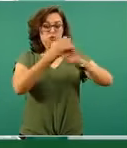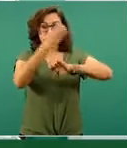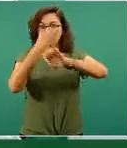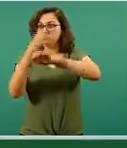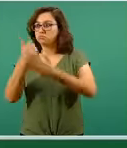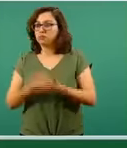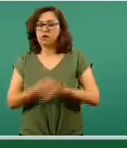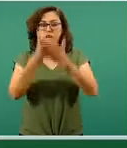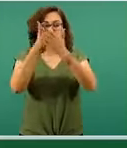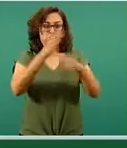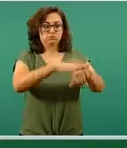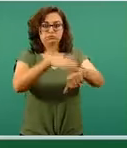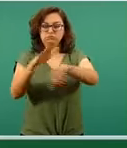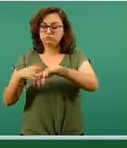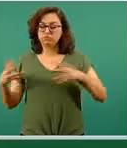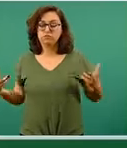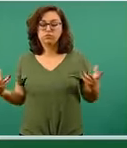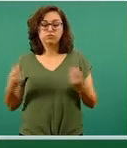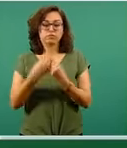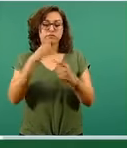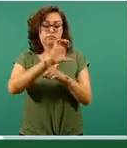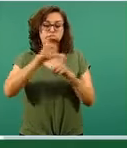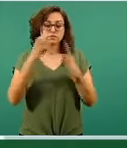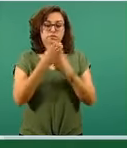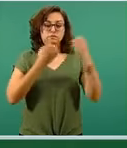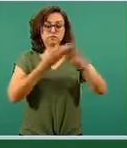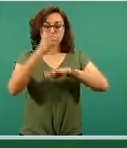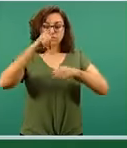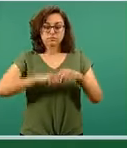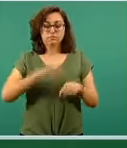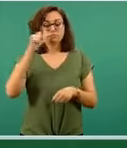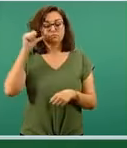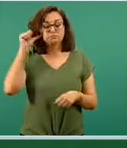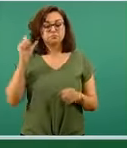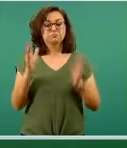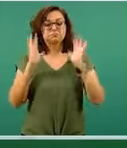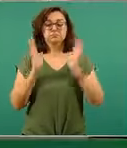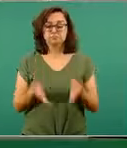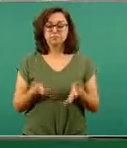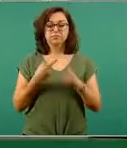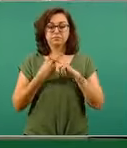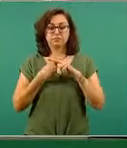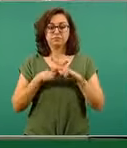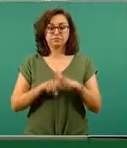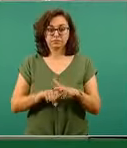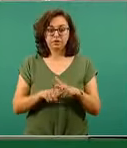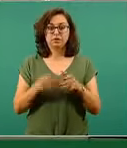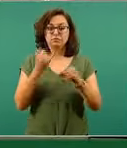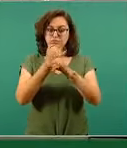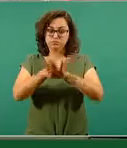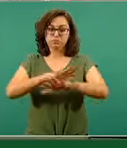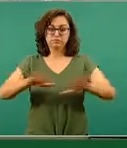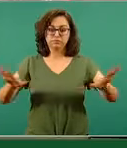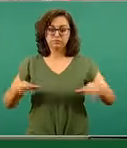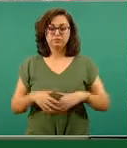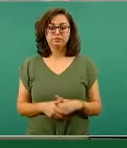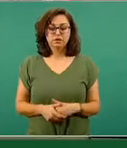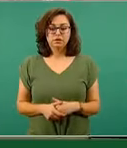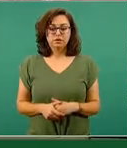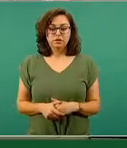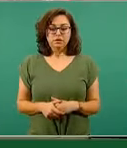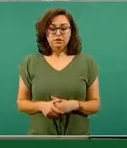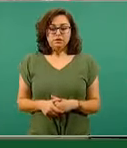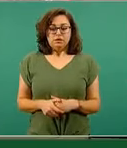a través de los comités estatales. Eso se hizo ya ayer, ellos también a nivel estatal están bajando la información. El día de hoy